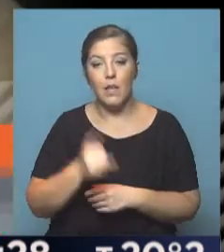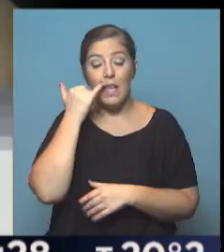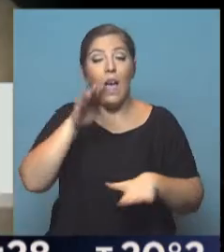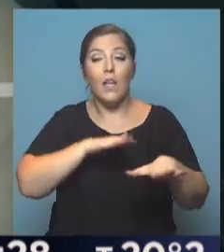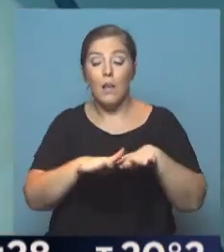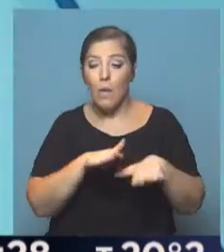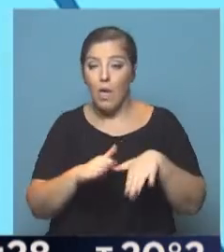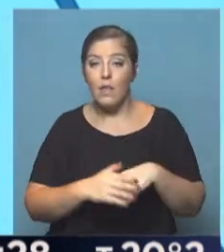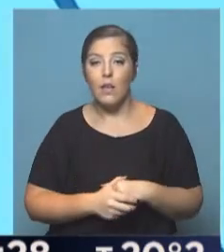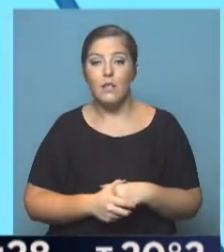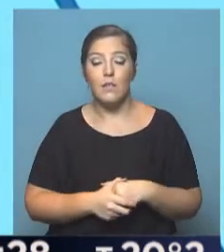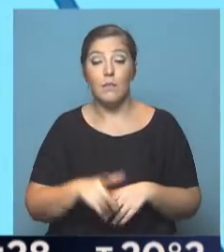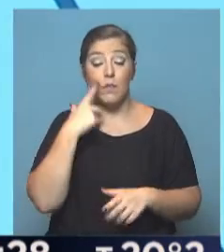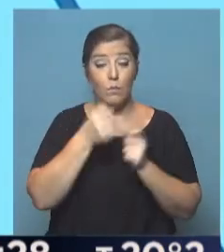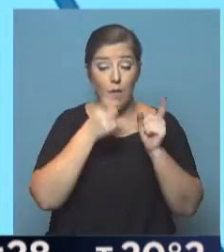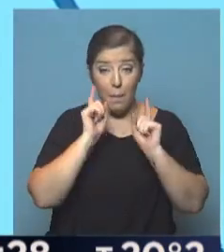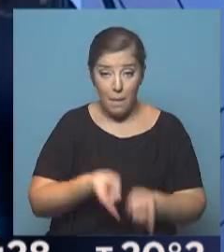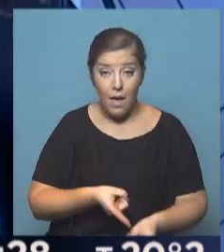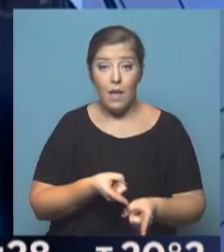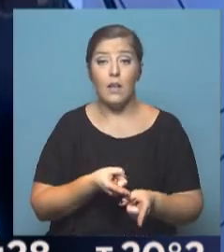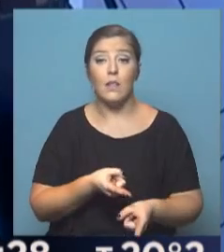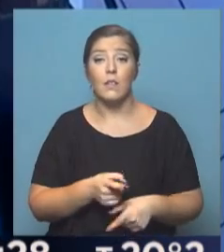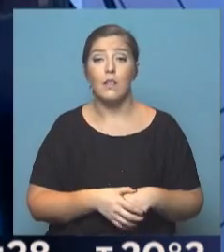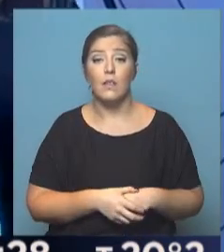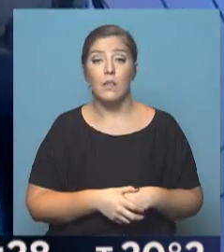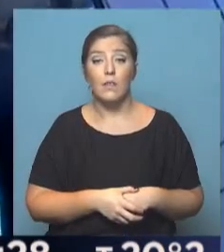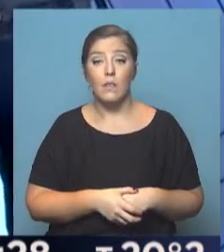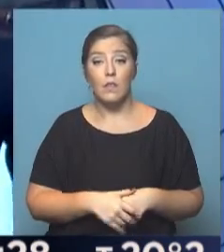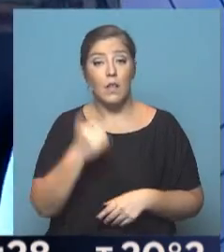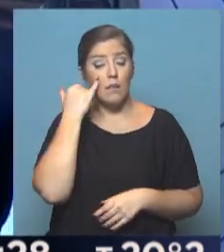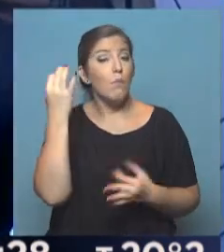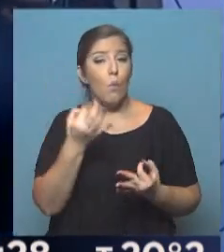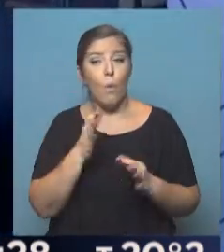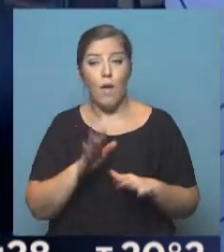actividades de industria que también estamos instalando y que fue y está funcionando muy, muy bien.